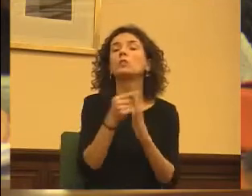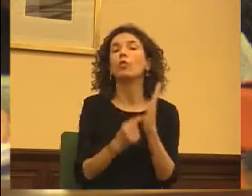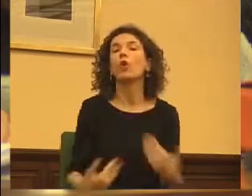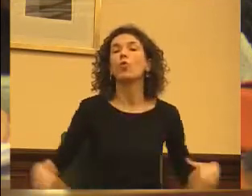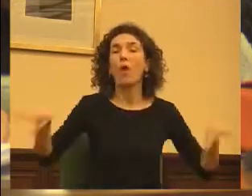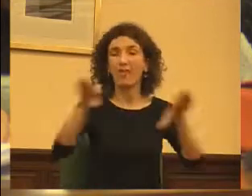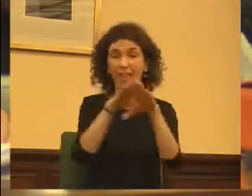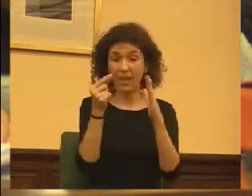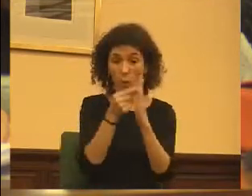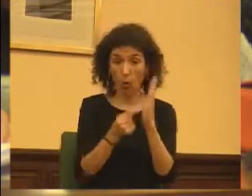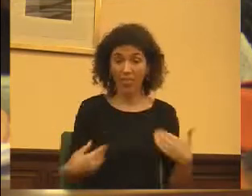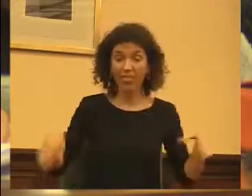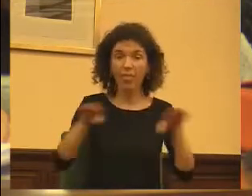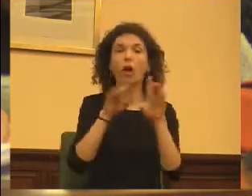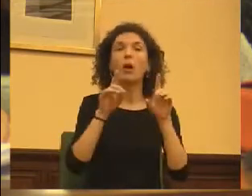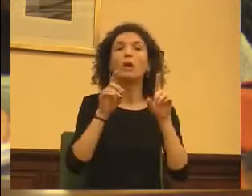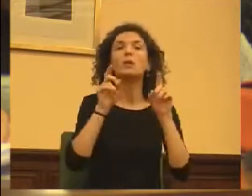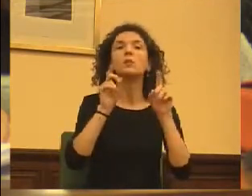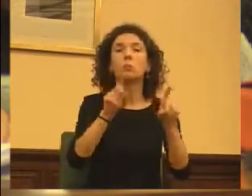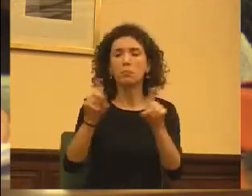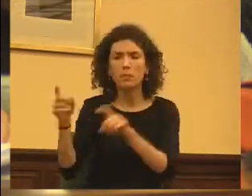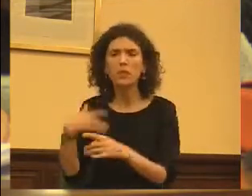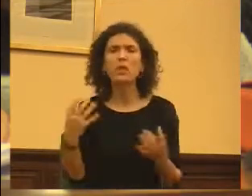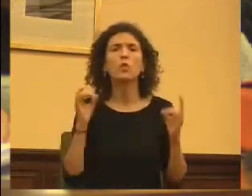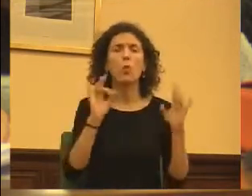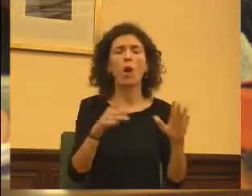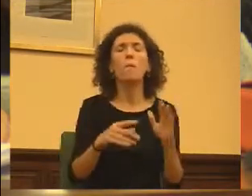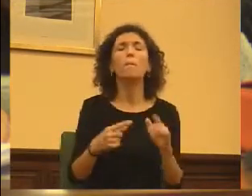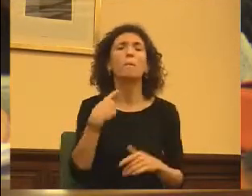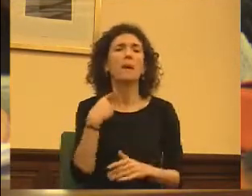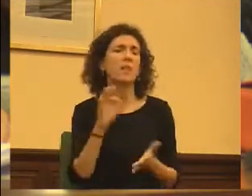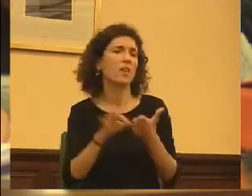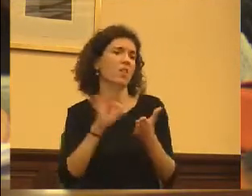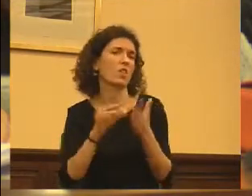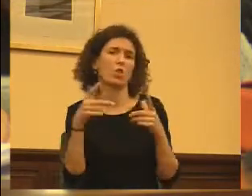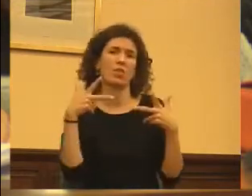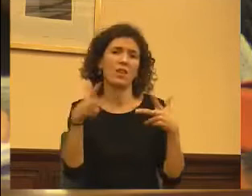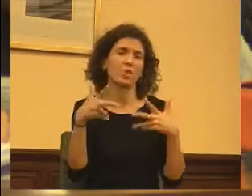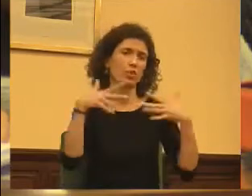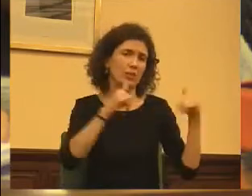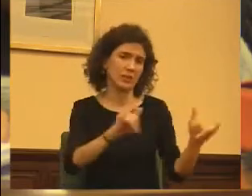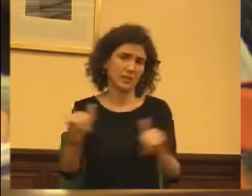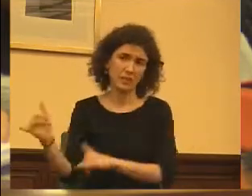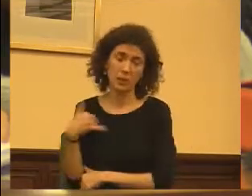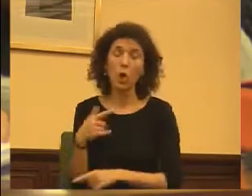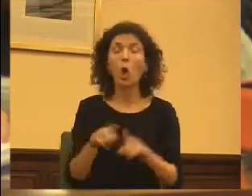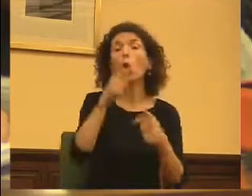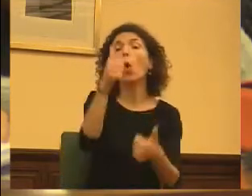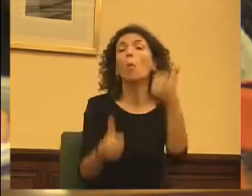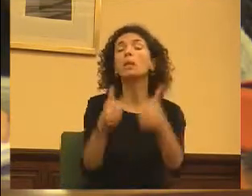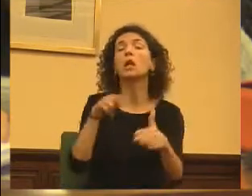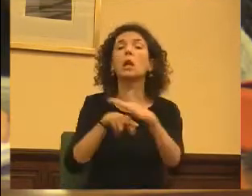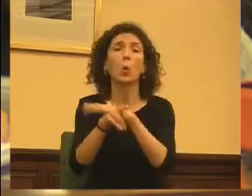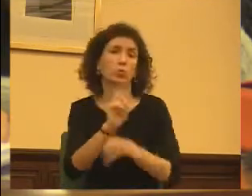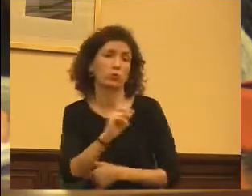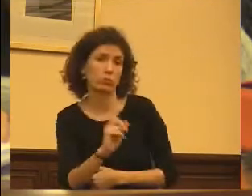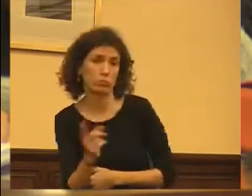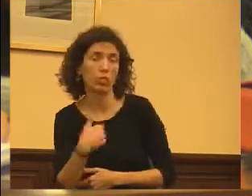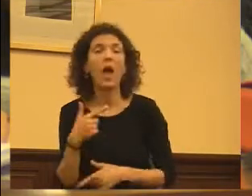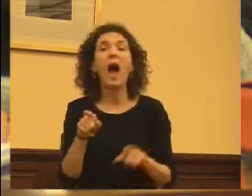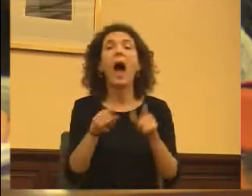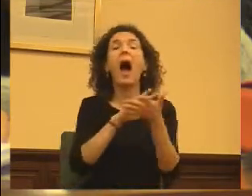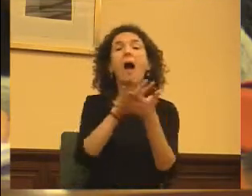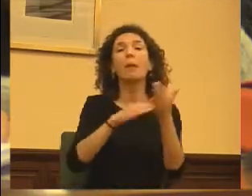Y la igualdad de trato no debe ser a la baja, con pérdida de servicios y derechos. Y no vamos a entrar a competir por recursos. Hablamos